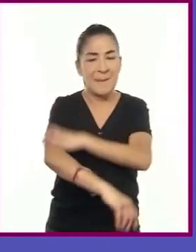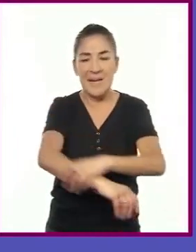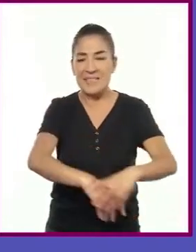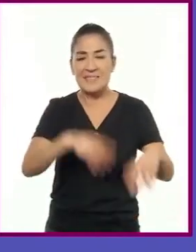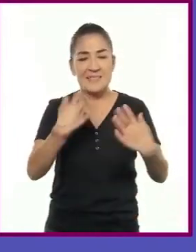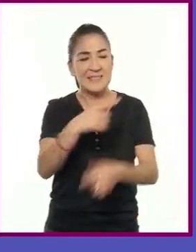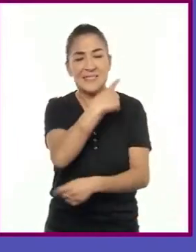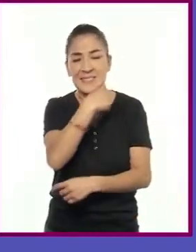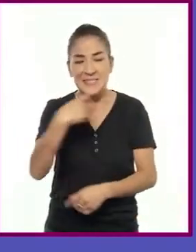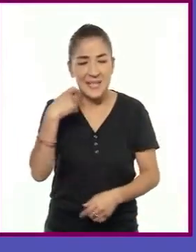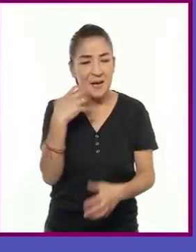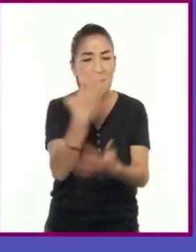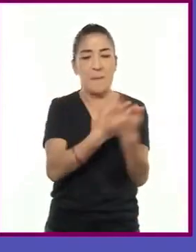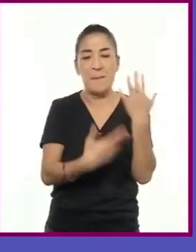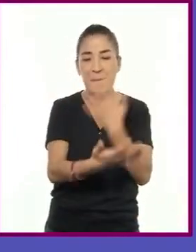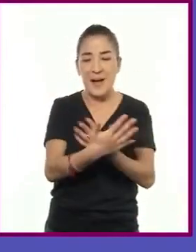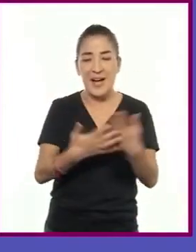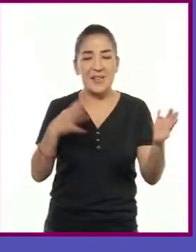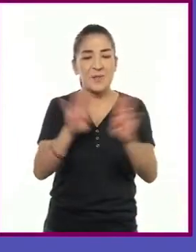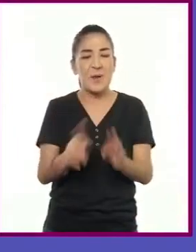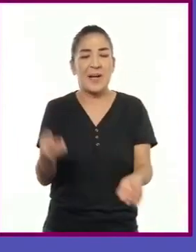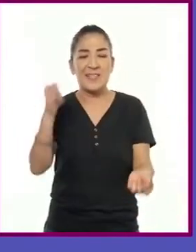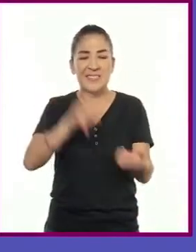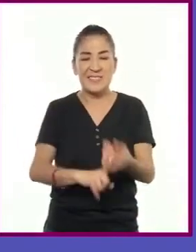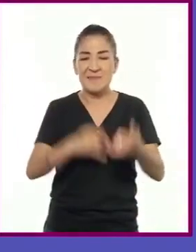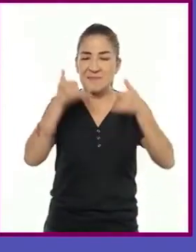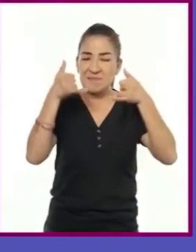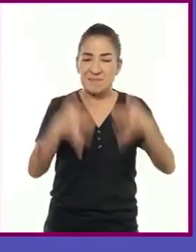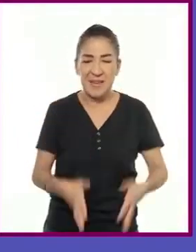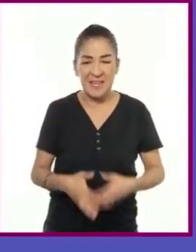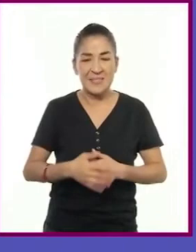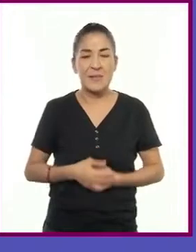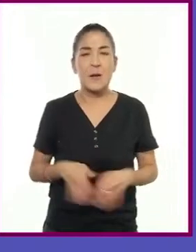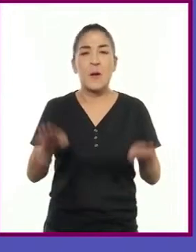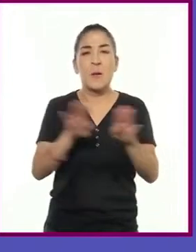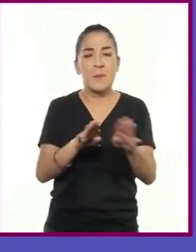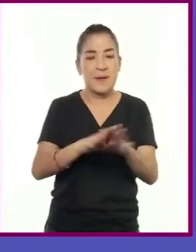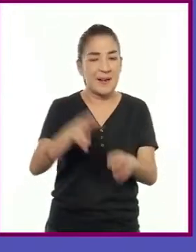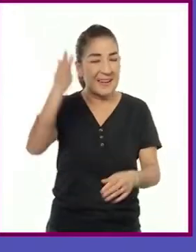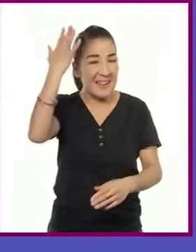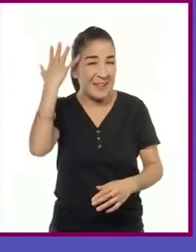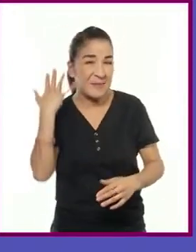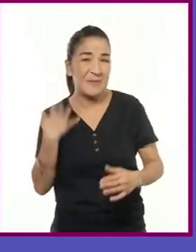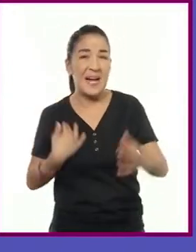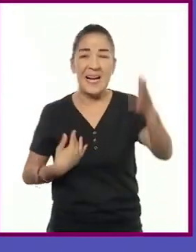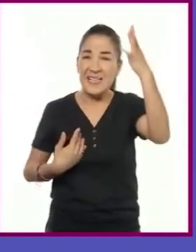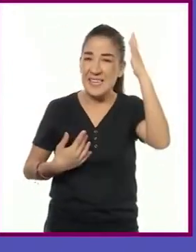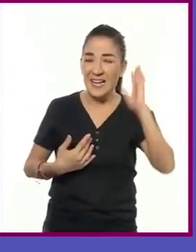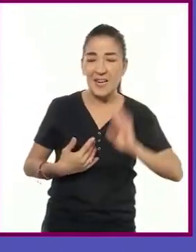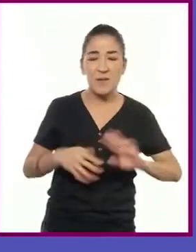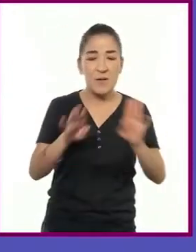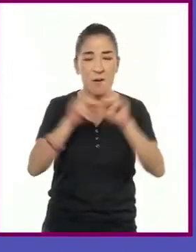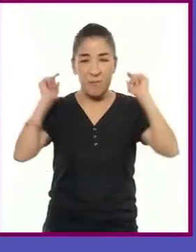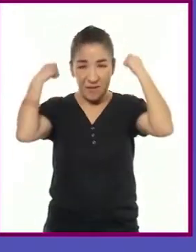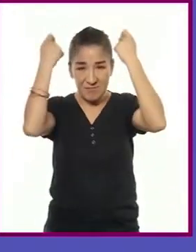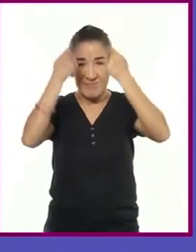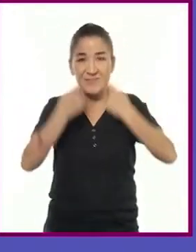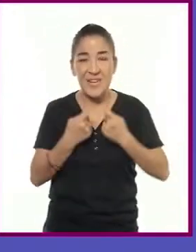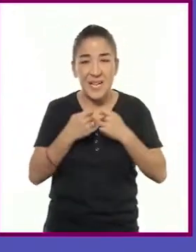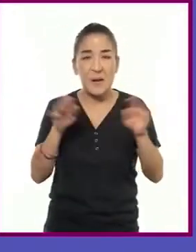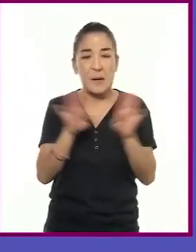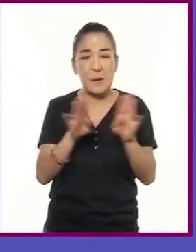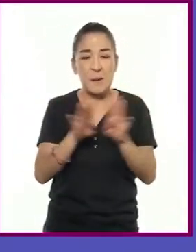un manojo de sarmientos cada una, parecía con los cabellos largos y la sotana mísera y